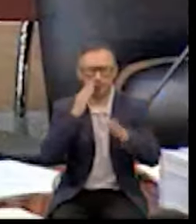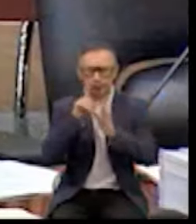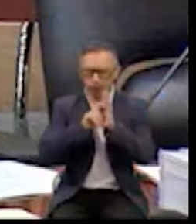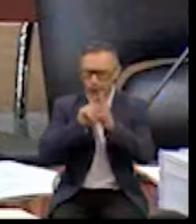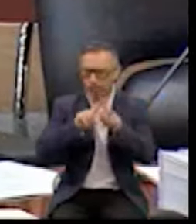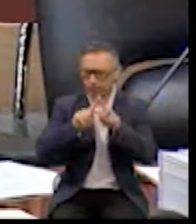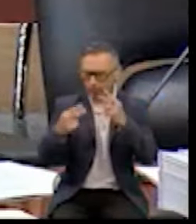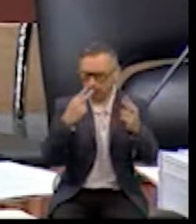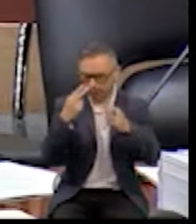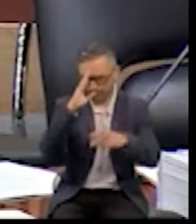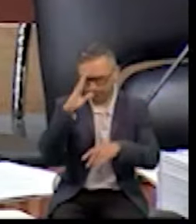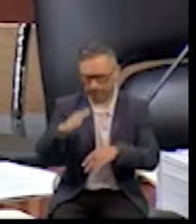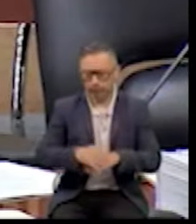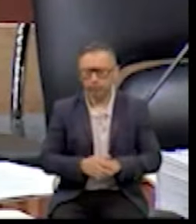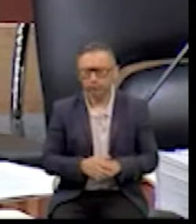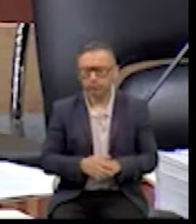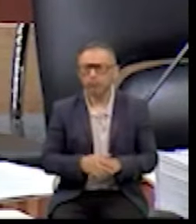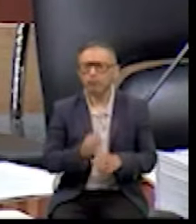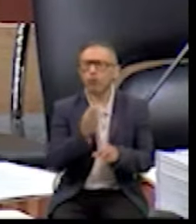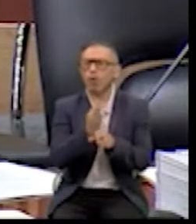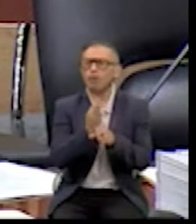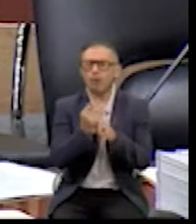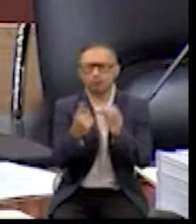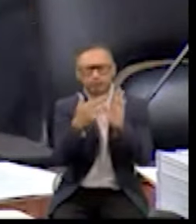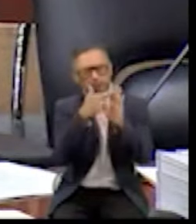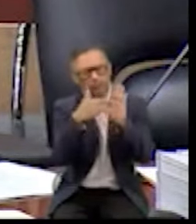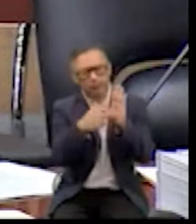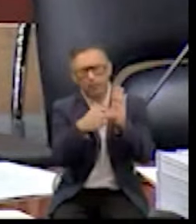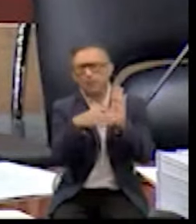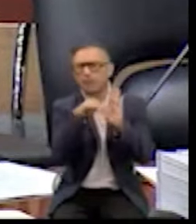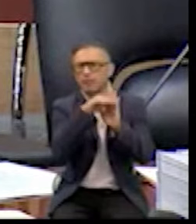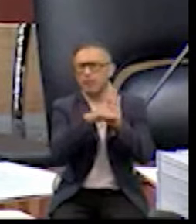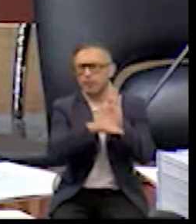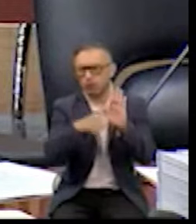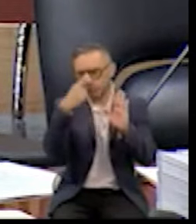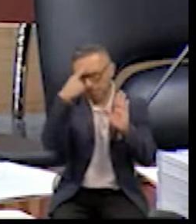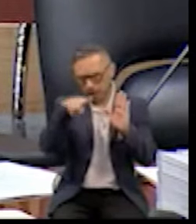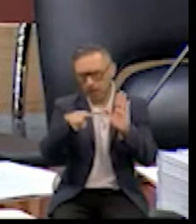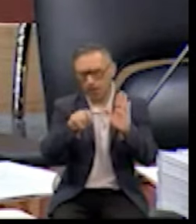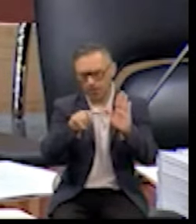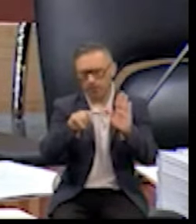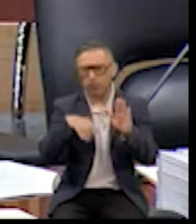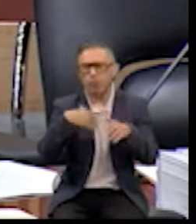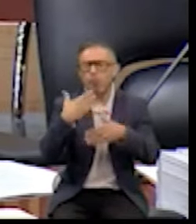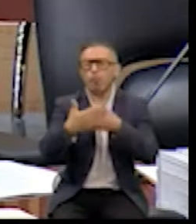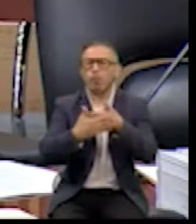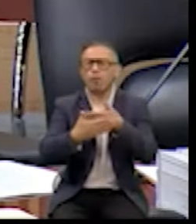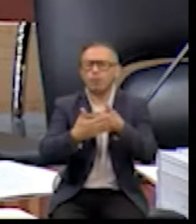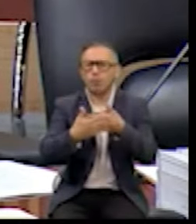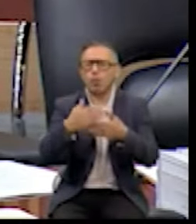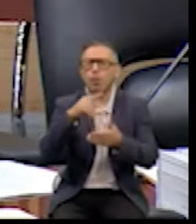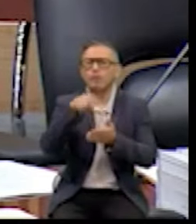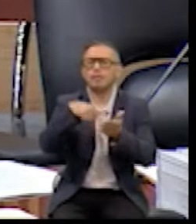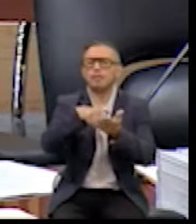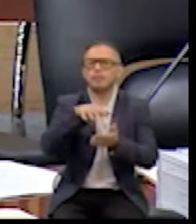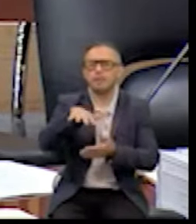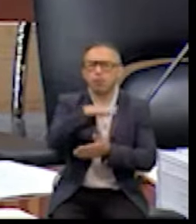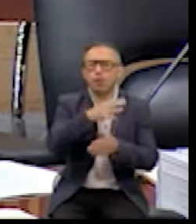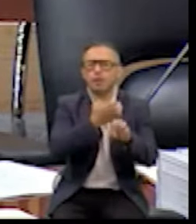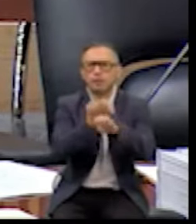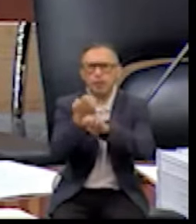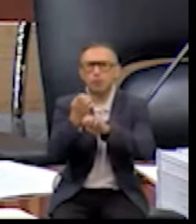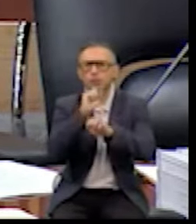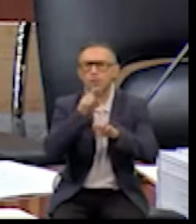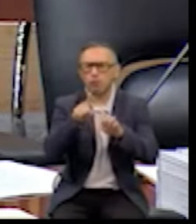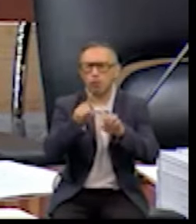fuerza es que los políticos encuentran maneras de darle la vuelta. Eso no es justificación, simplemente es una explicación de por qué está